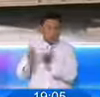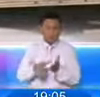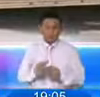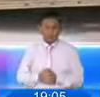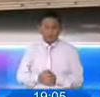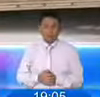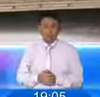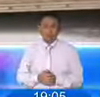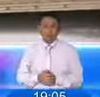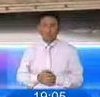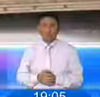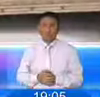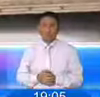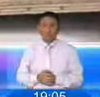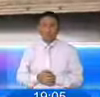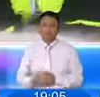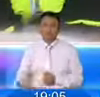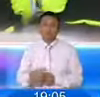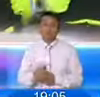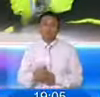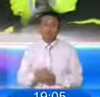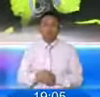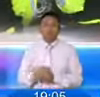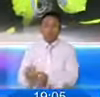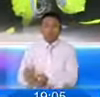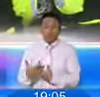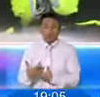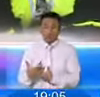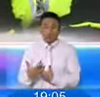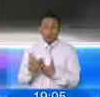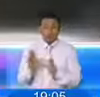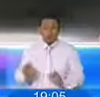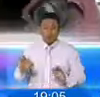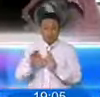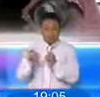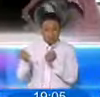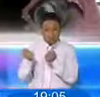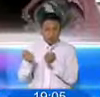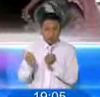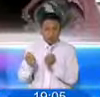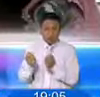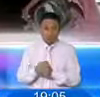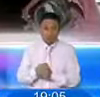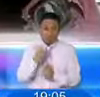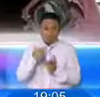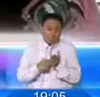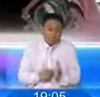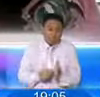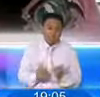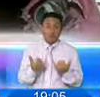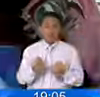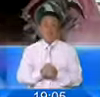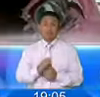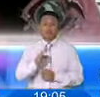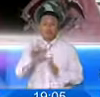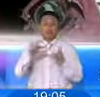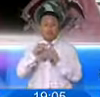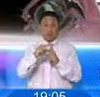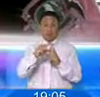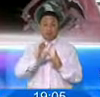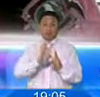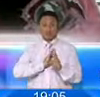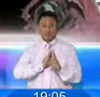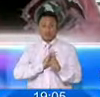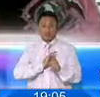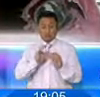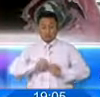y en muchas ocasiones a la información no se le da el tratamiento adecuado. Hay que utilizar una terminología adecuada,